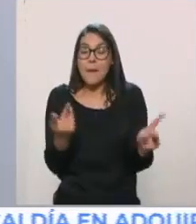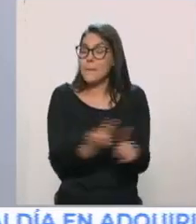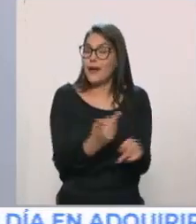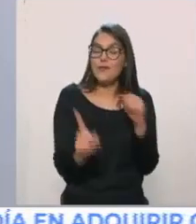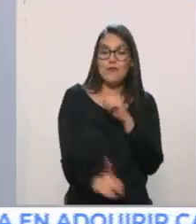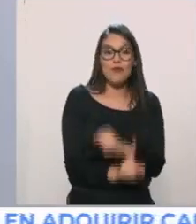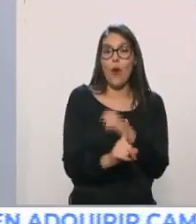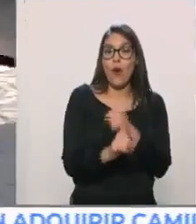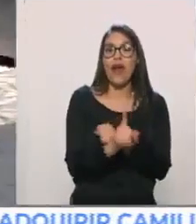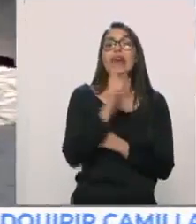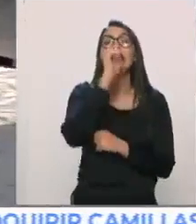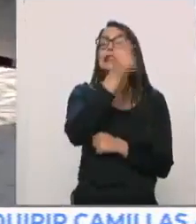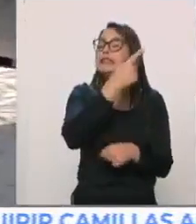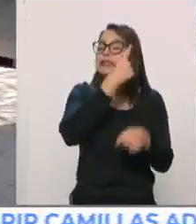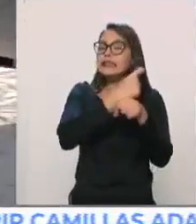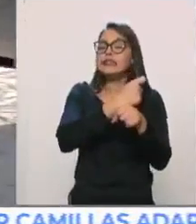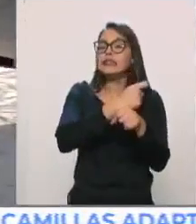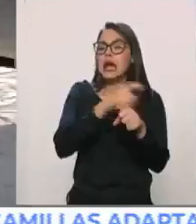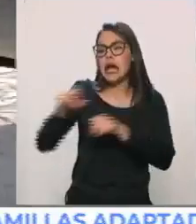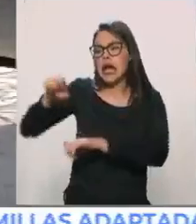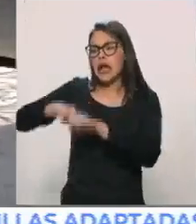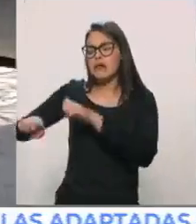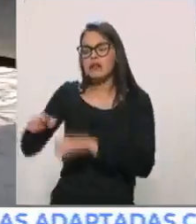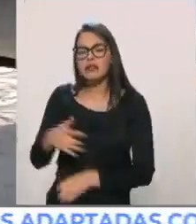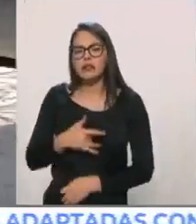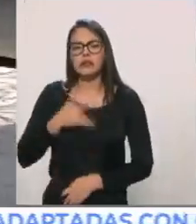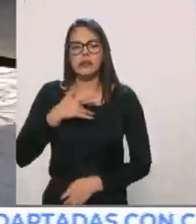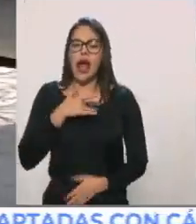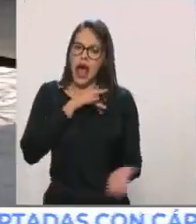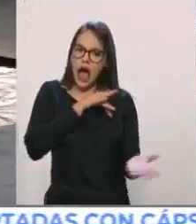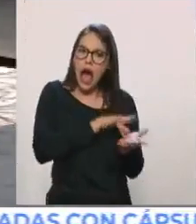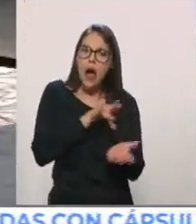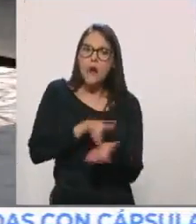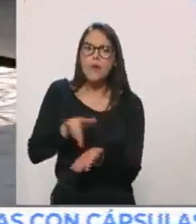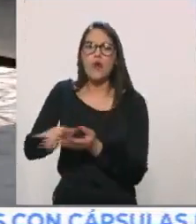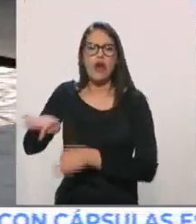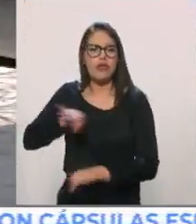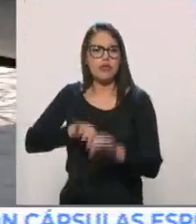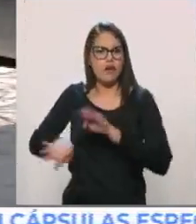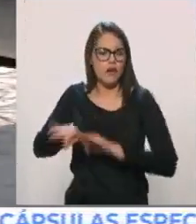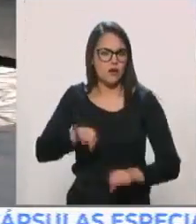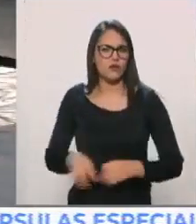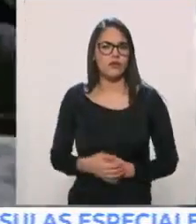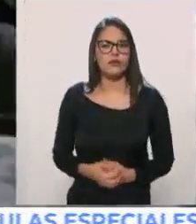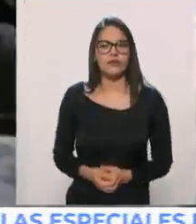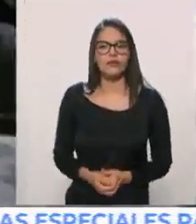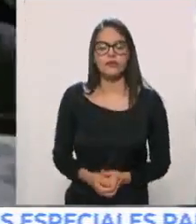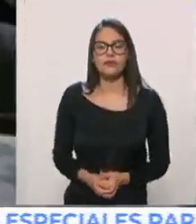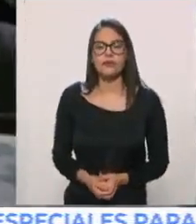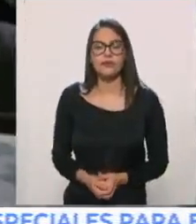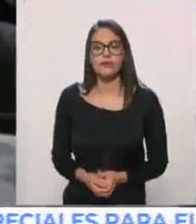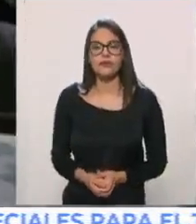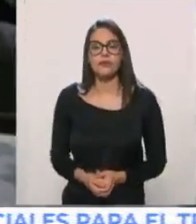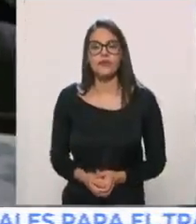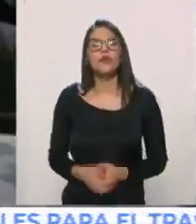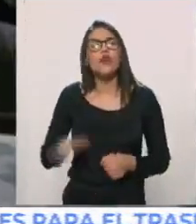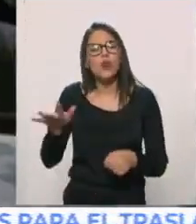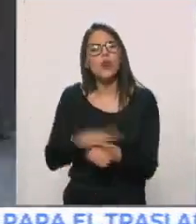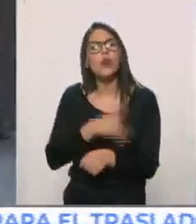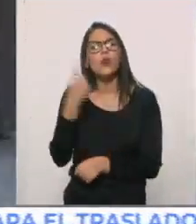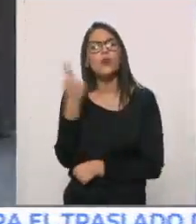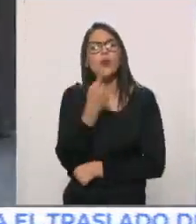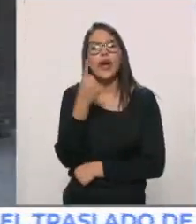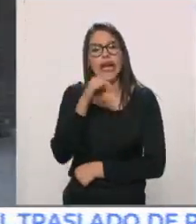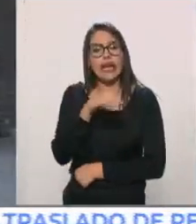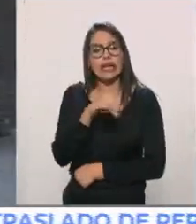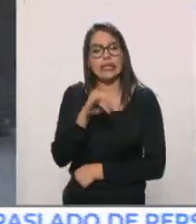con sus trabajadores. Así lo informó la titular del Ejecutivo local, Claudia Sheinbaum. Y es que datos del Instituto Mexicano del Seguro